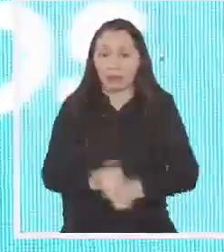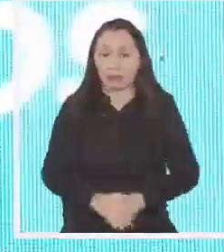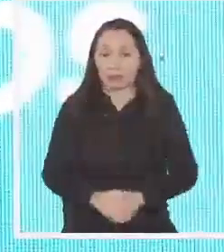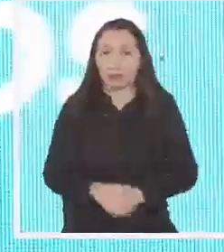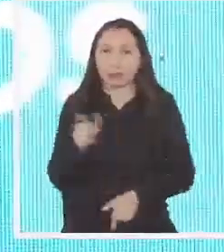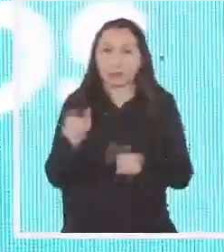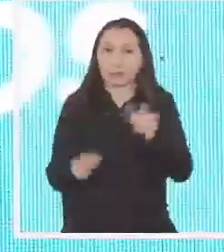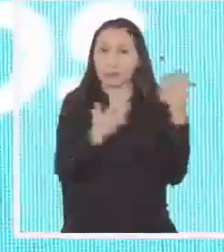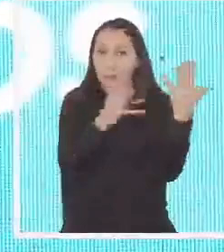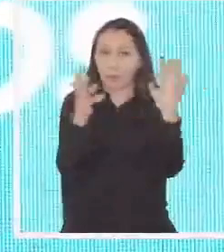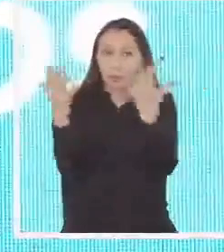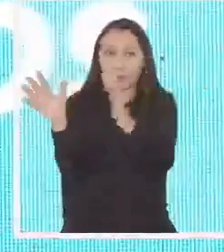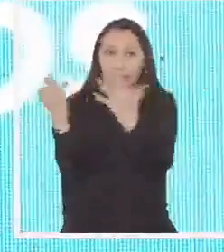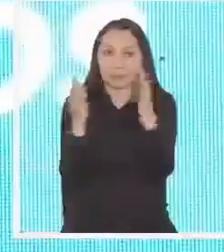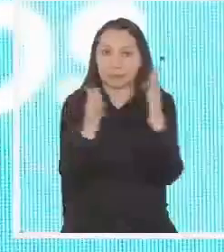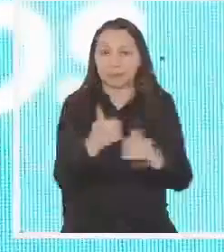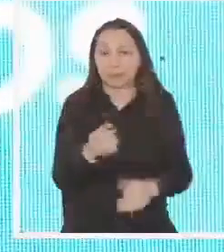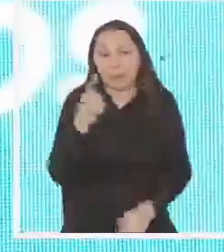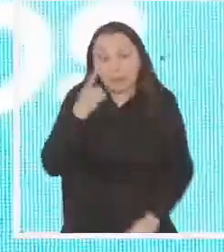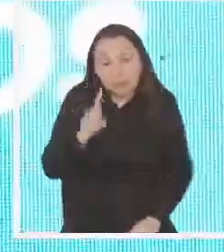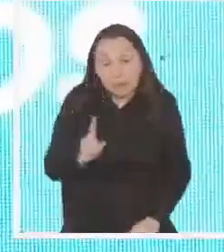Ahora, todavía falta.